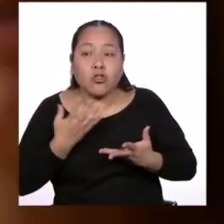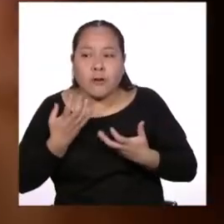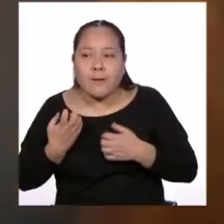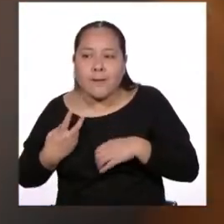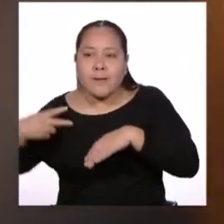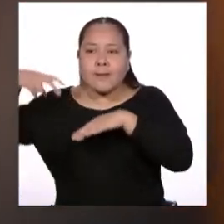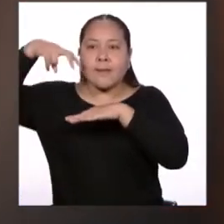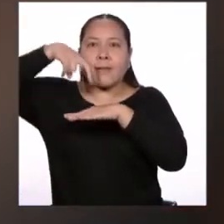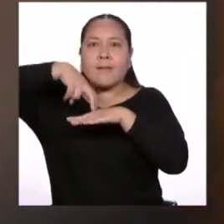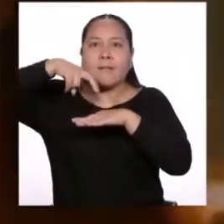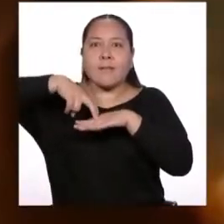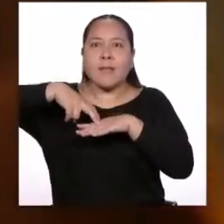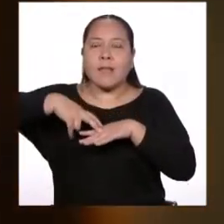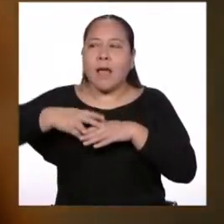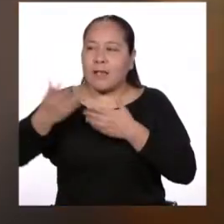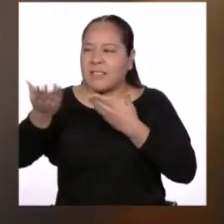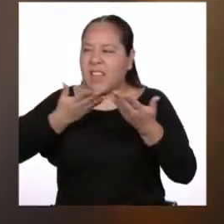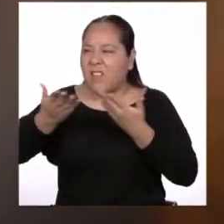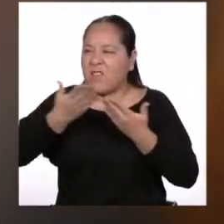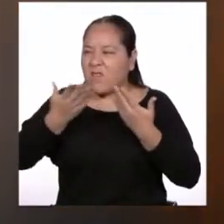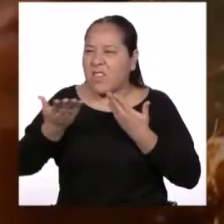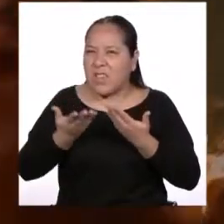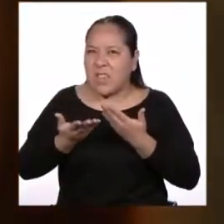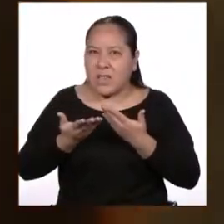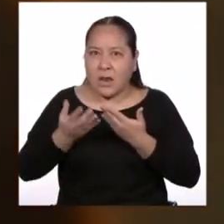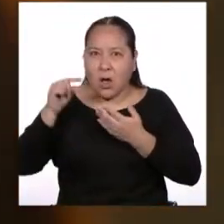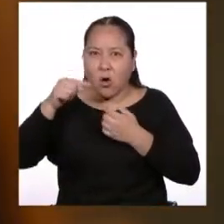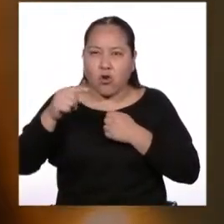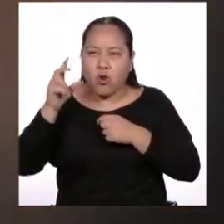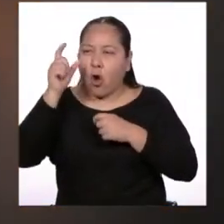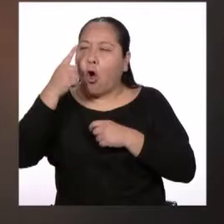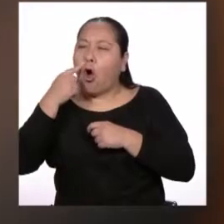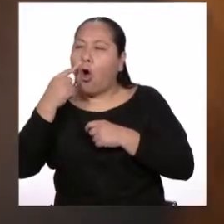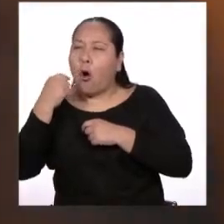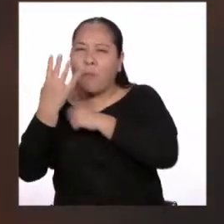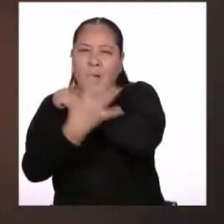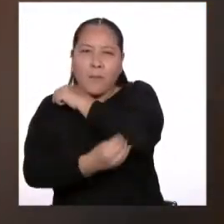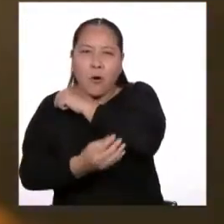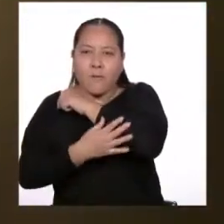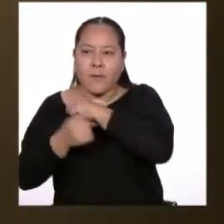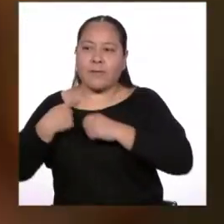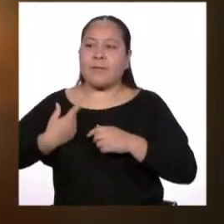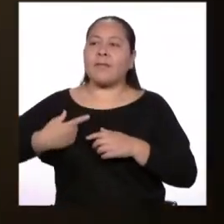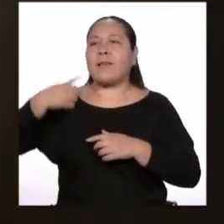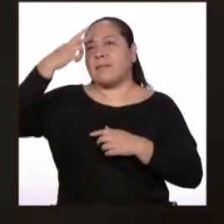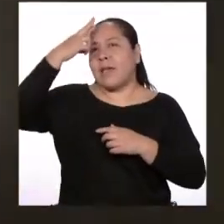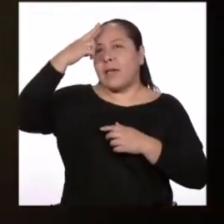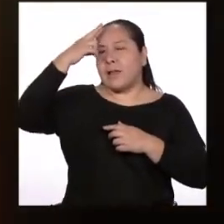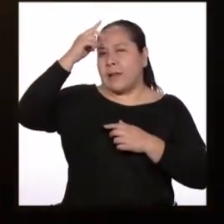tierra y servir a un hombre pobre antes que ser el soberano de todos los muertos.